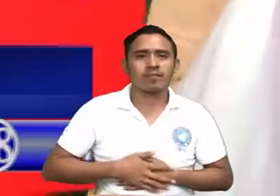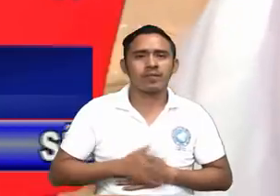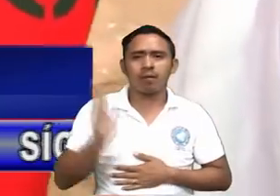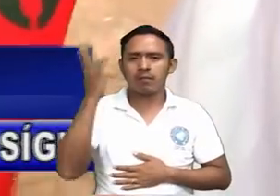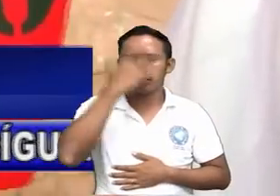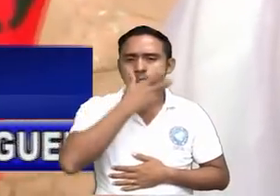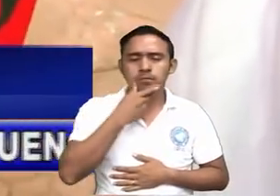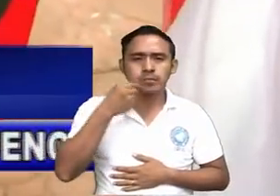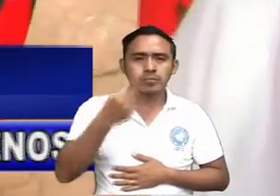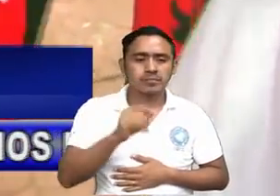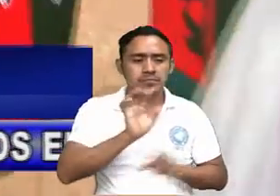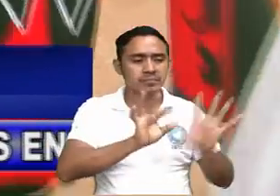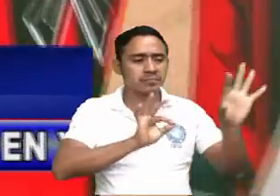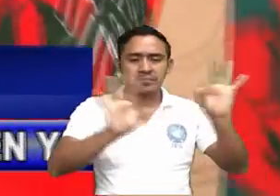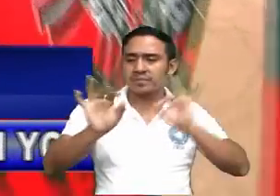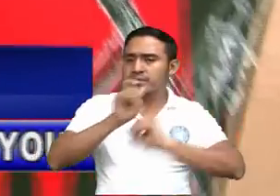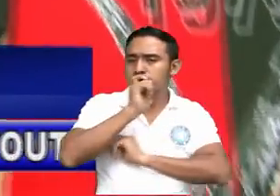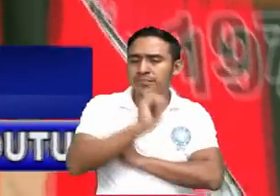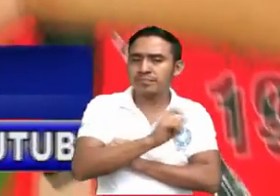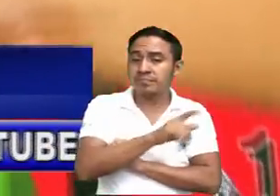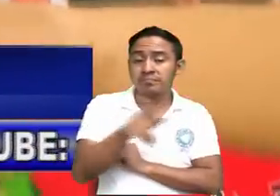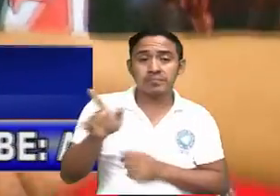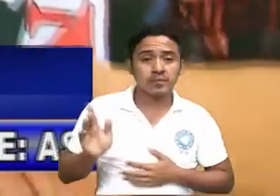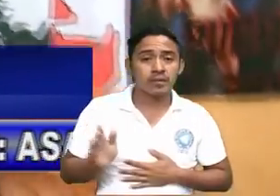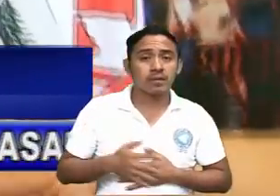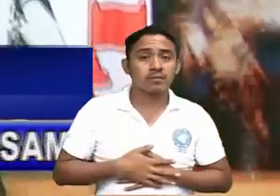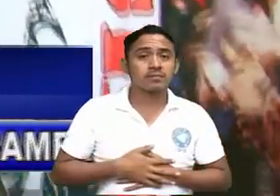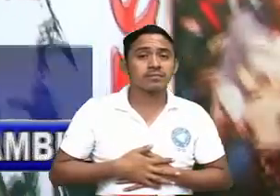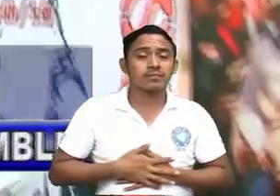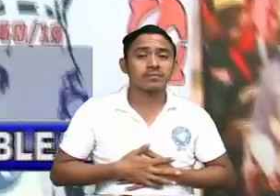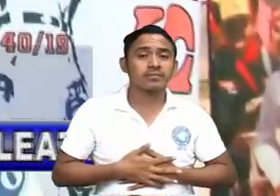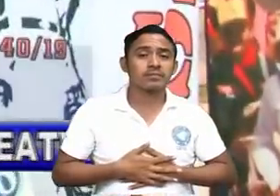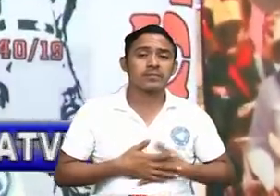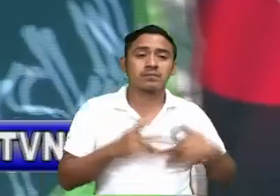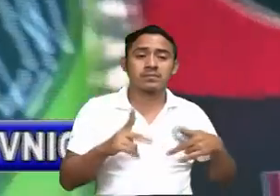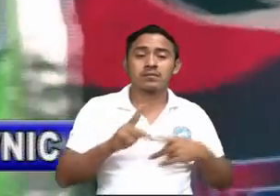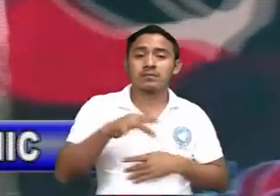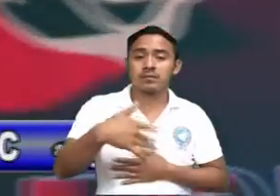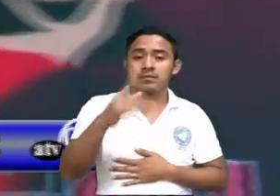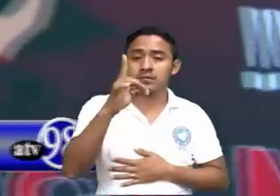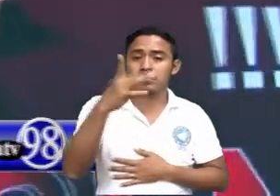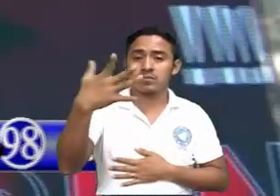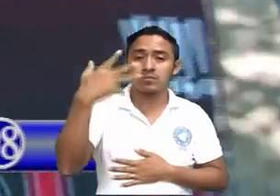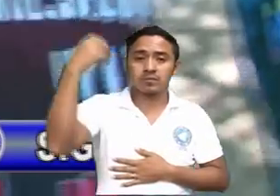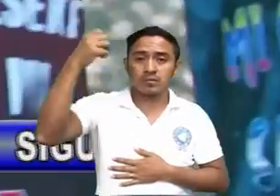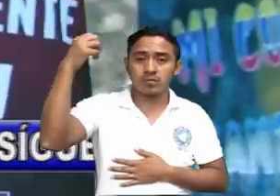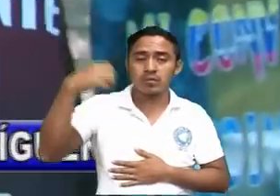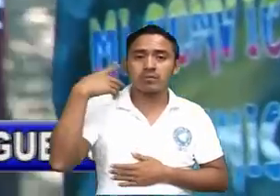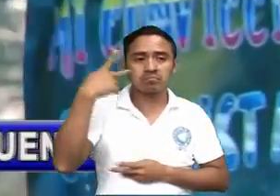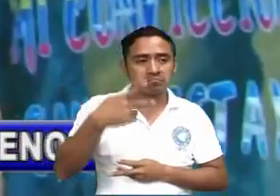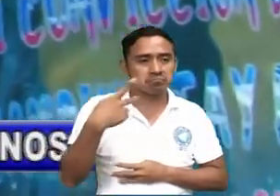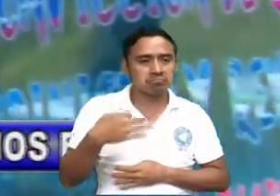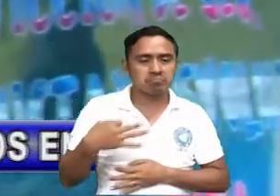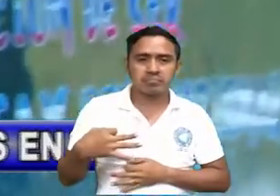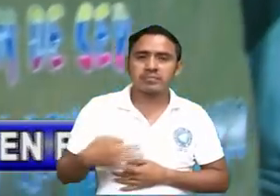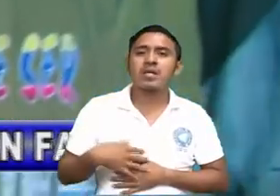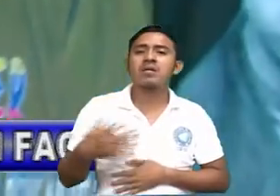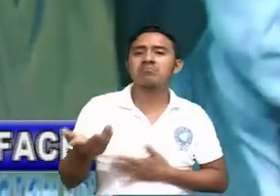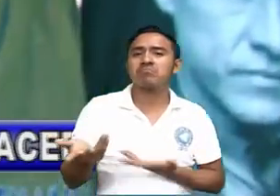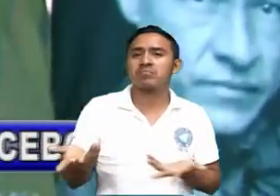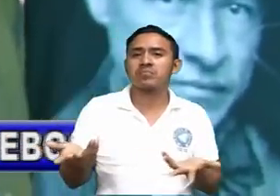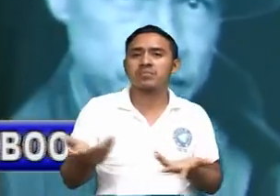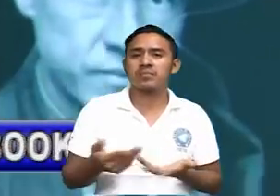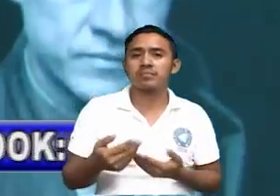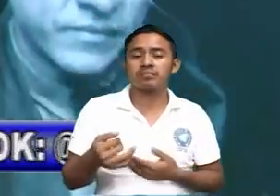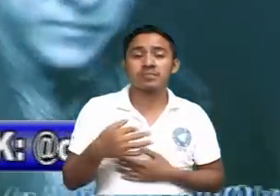muy bonito al escoger, al gusto de uno. Y para lo que es este 19, se ve pues de que vamos a tener un